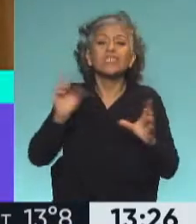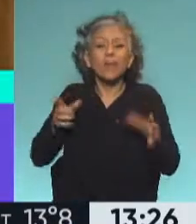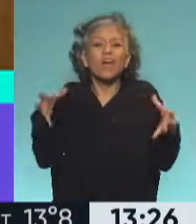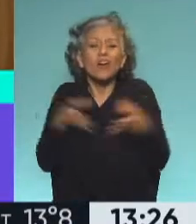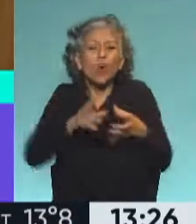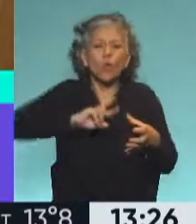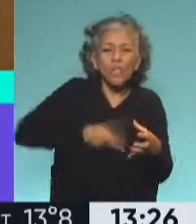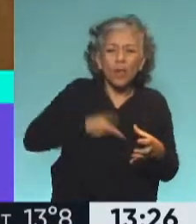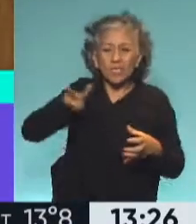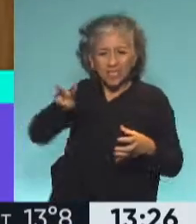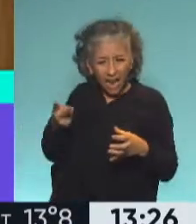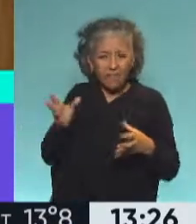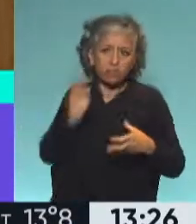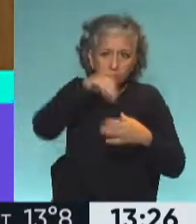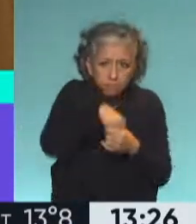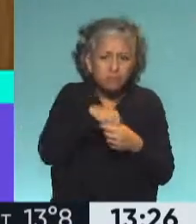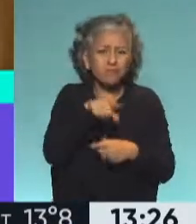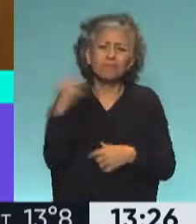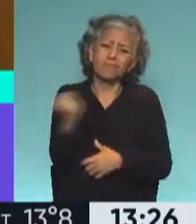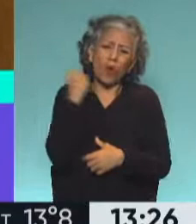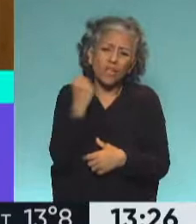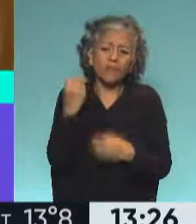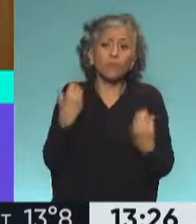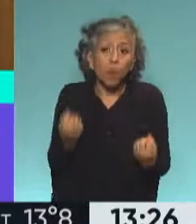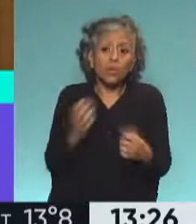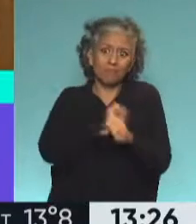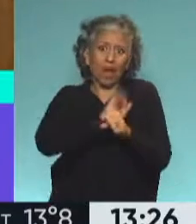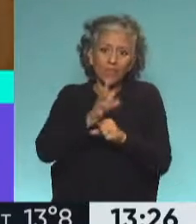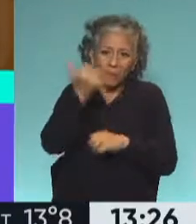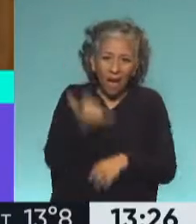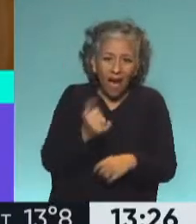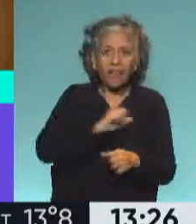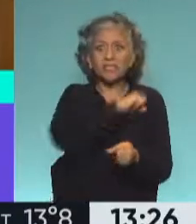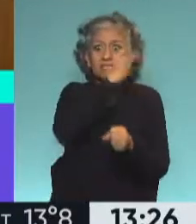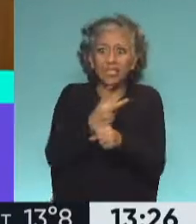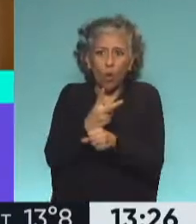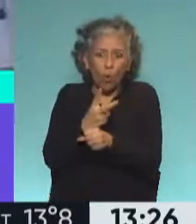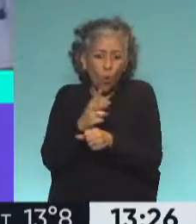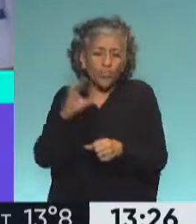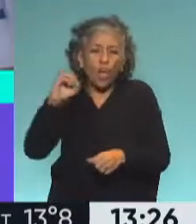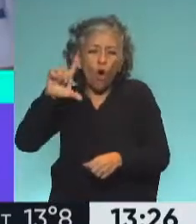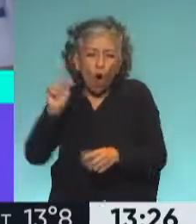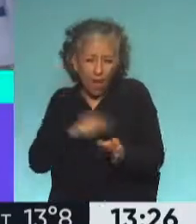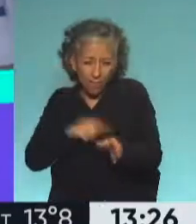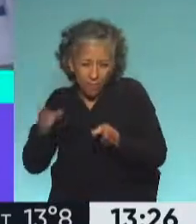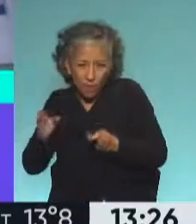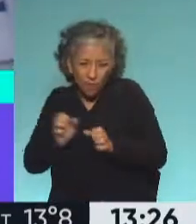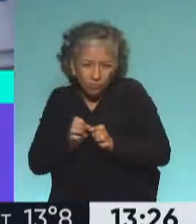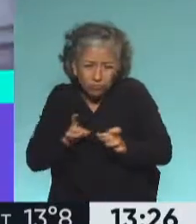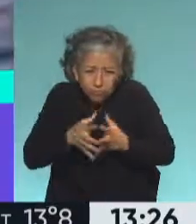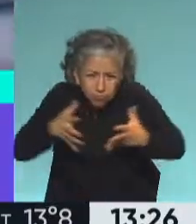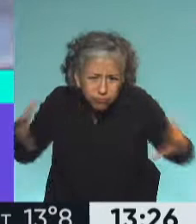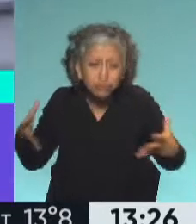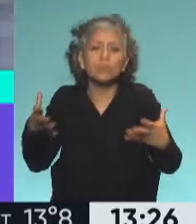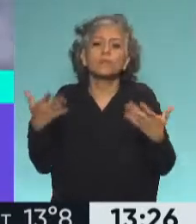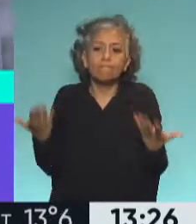trans. Nos parece que es indispensable en el marco de la pandemia actual, de la segunda ola del COVID, que se dispongan